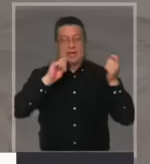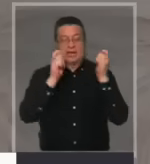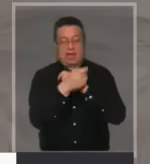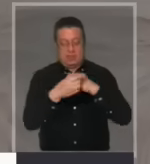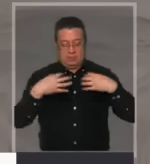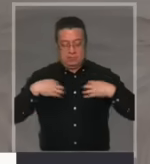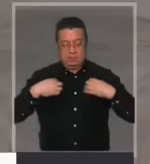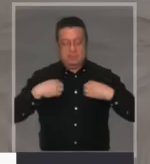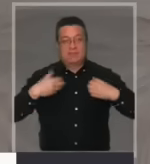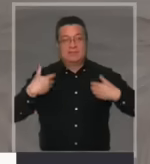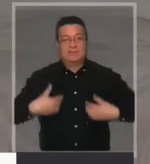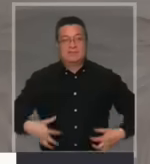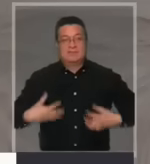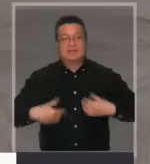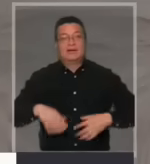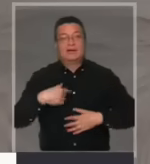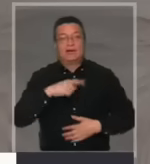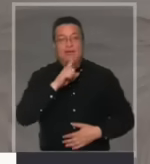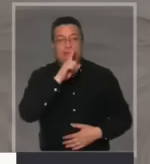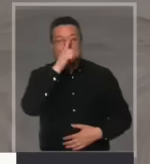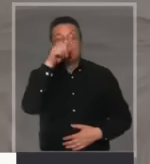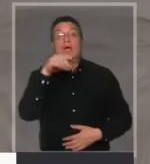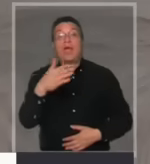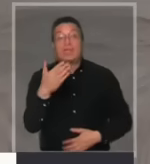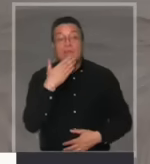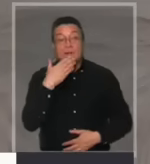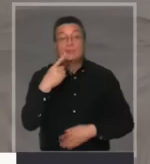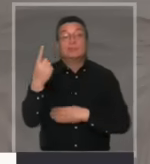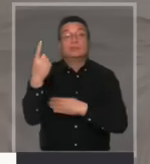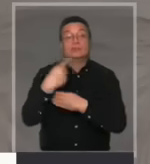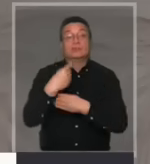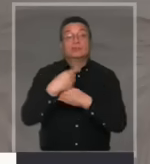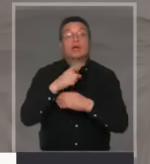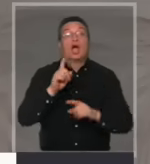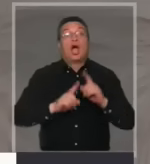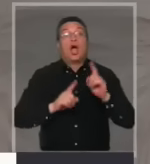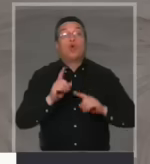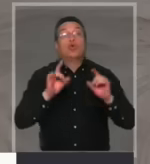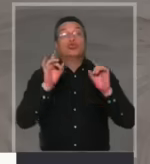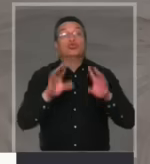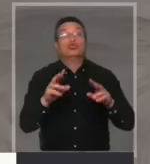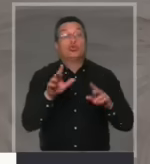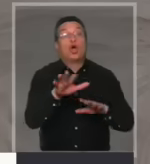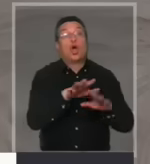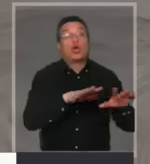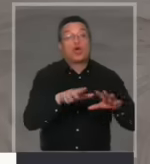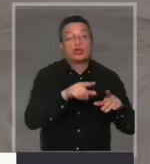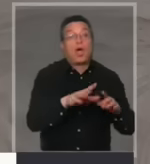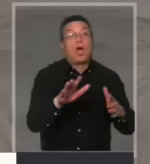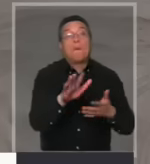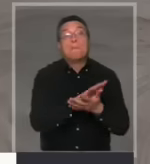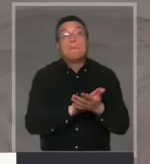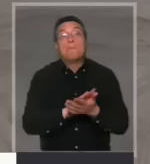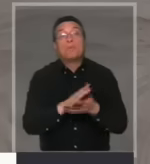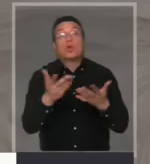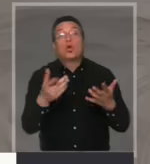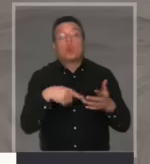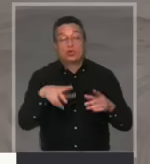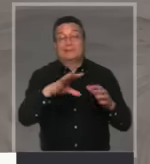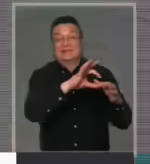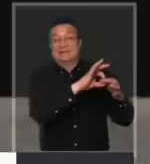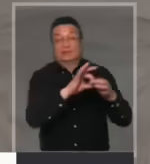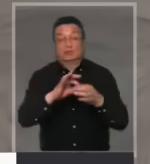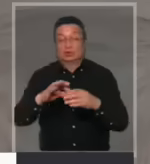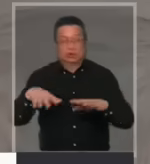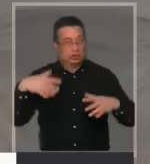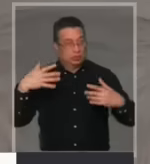vestimenta, también tenía que obedecer a ciertas necesidades propias del cerro, porque era un contexto, un ambiente